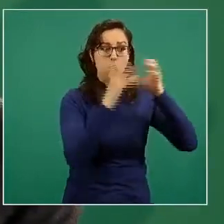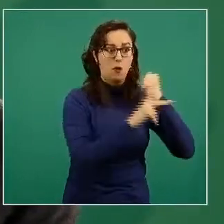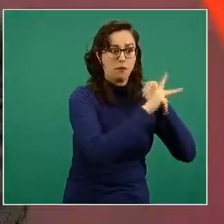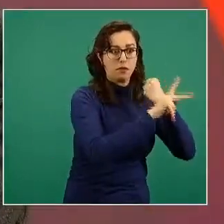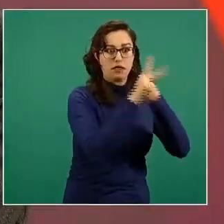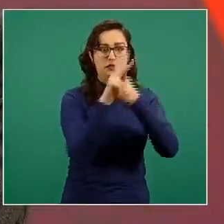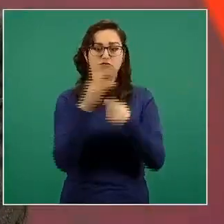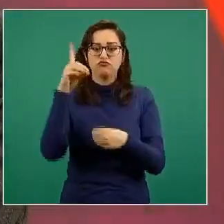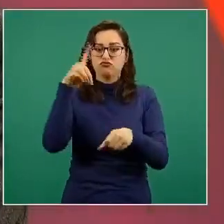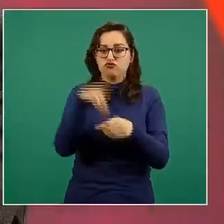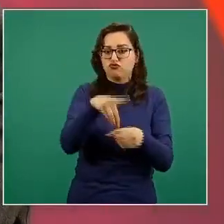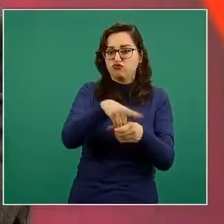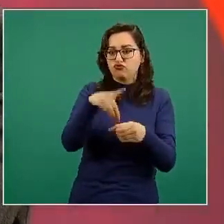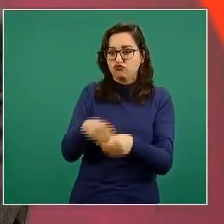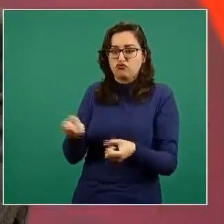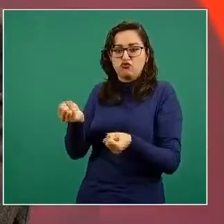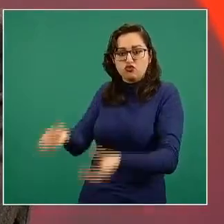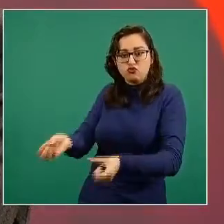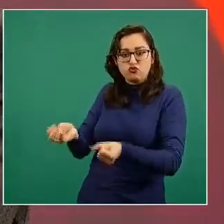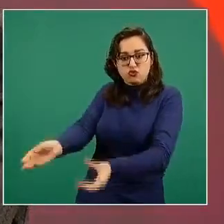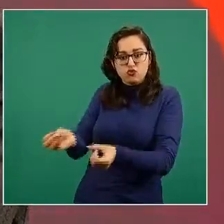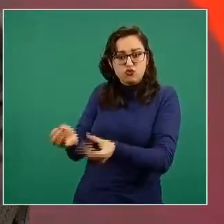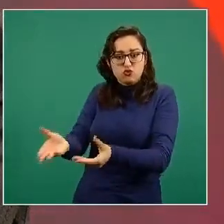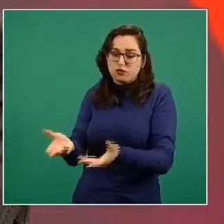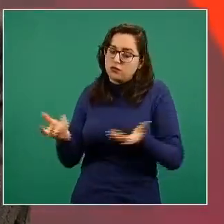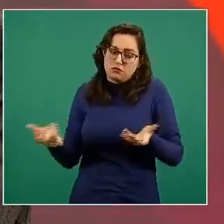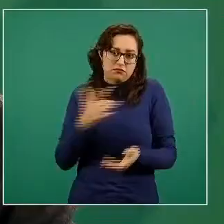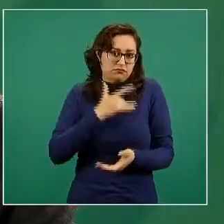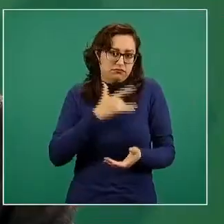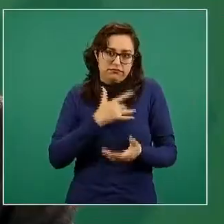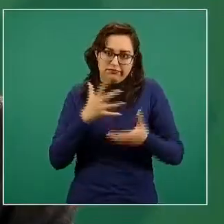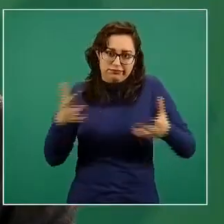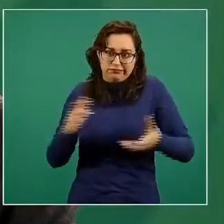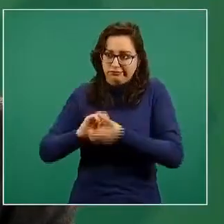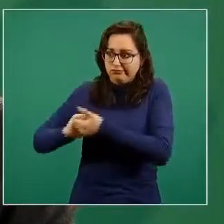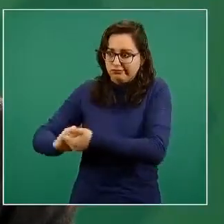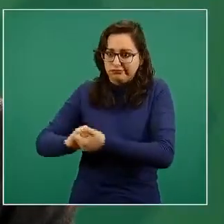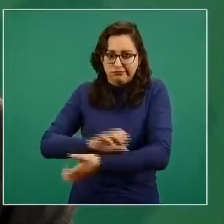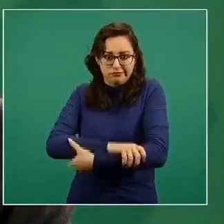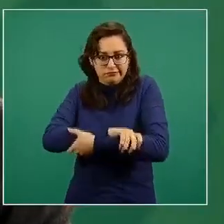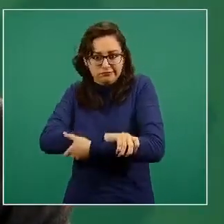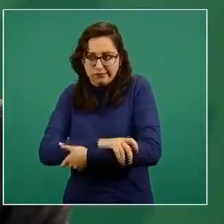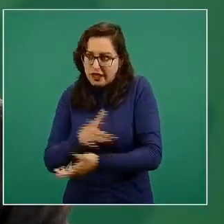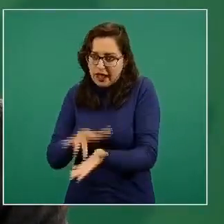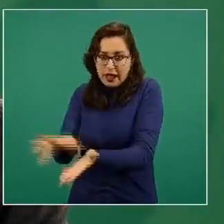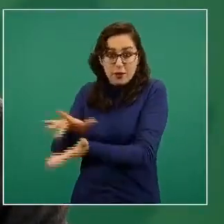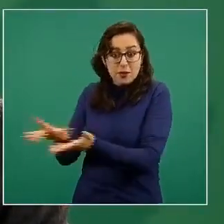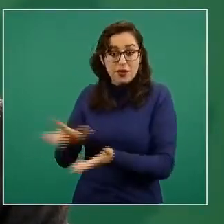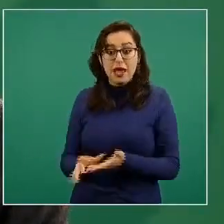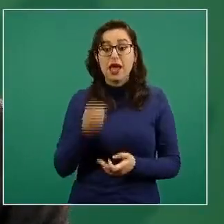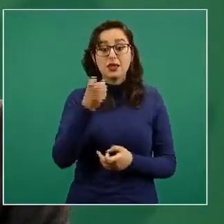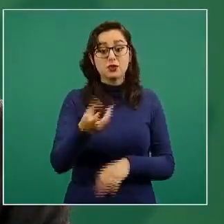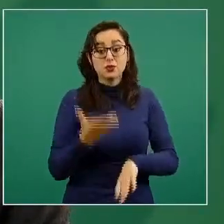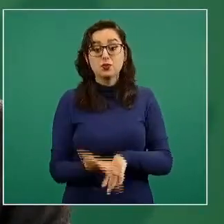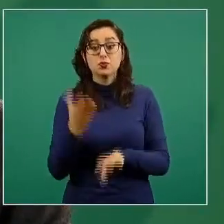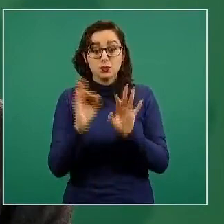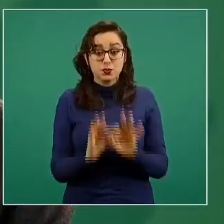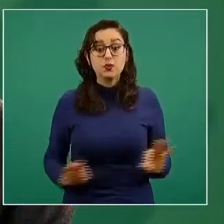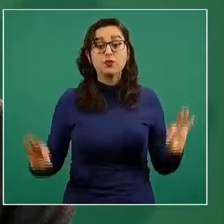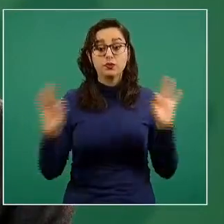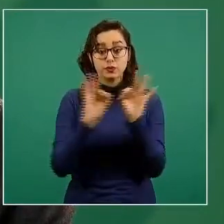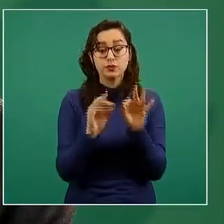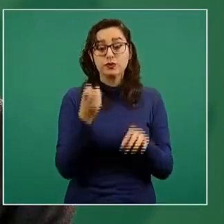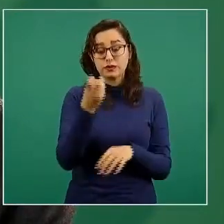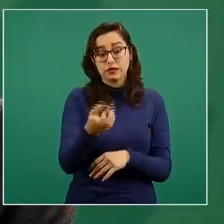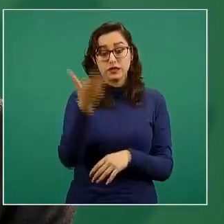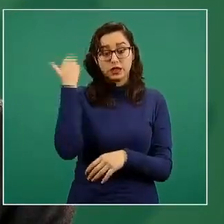vacunas para esos países. Un principio básico de solidaridad. Y es importantísimo porque, y por esa fue así la visión del